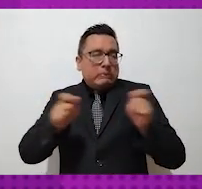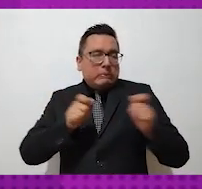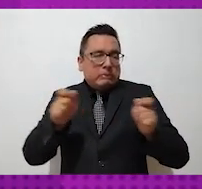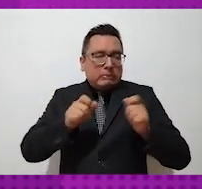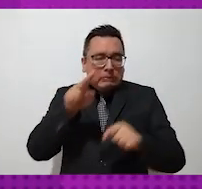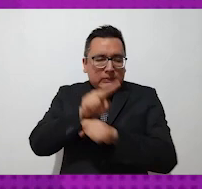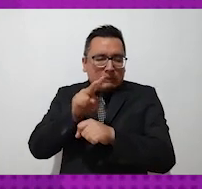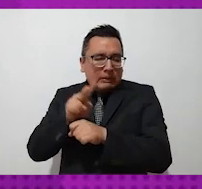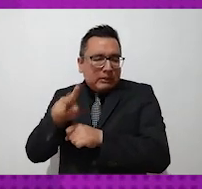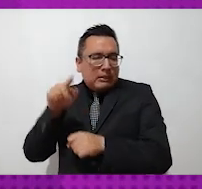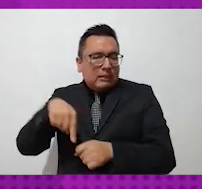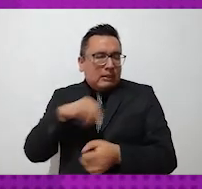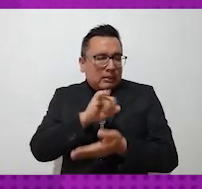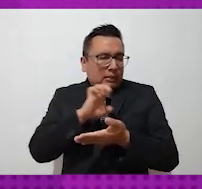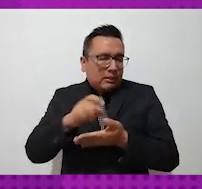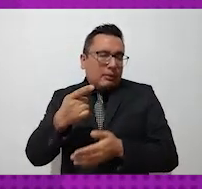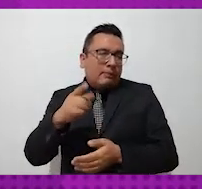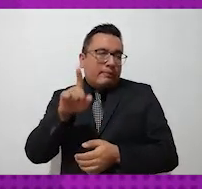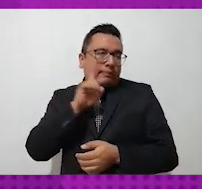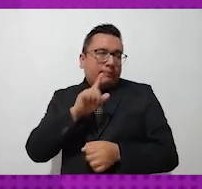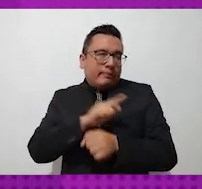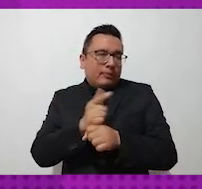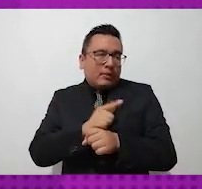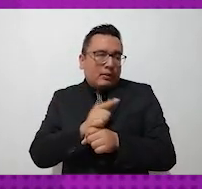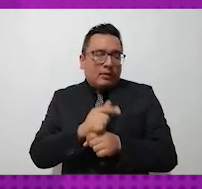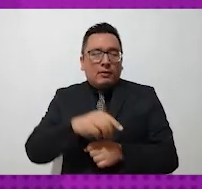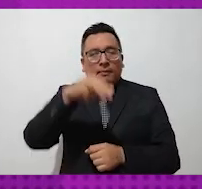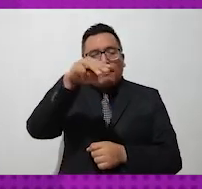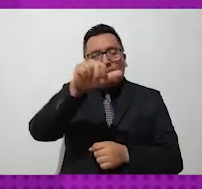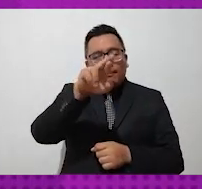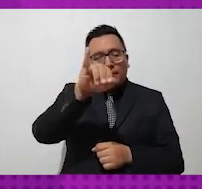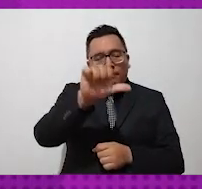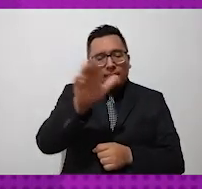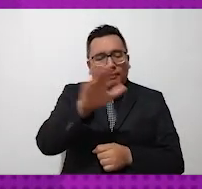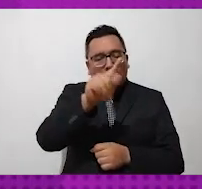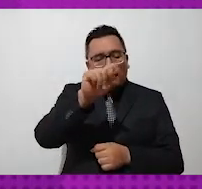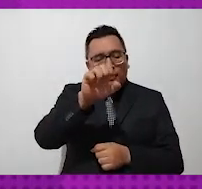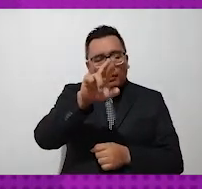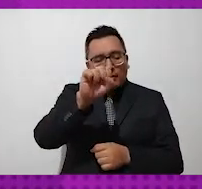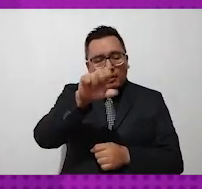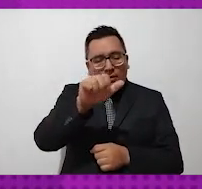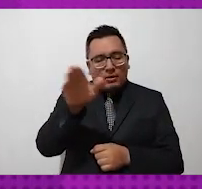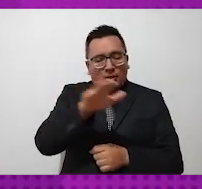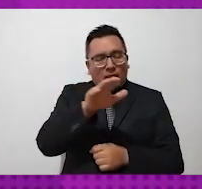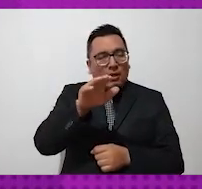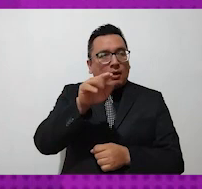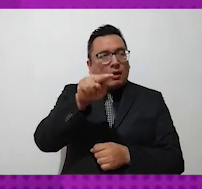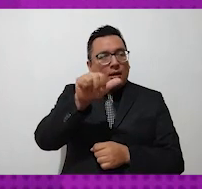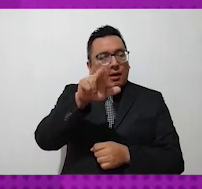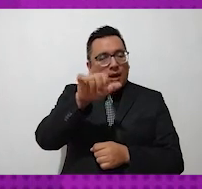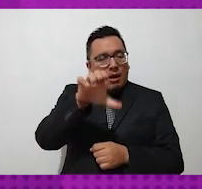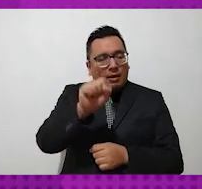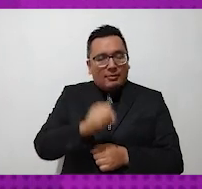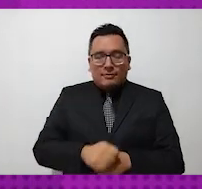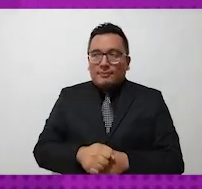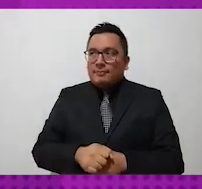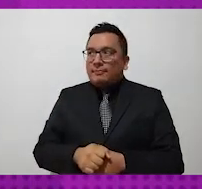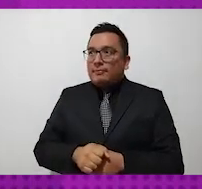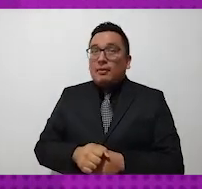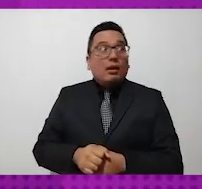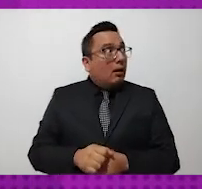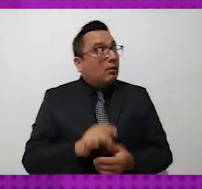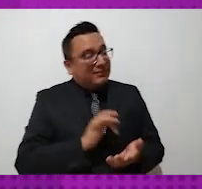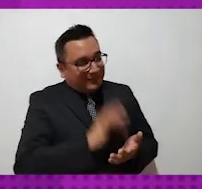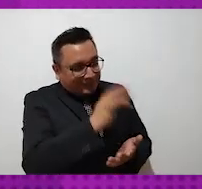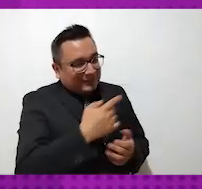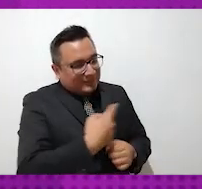Coahuila, la licenciada María Teresa Nares Cisneros. Contralora, gracias por aceptar la invitación y estar aquí con nosotros. Muchas gracias, al contrario, Guillermo. Gracias